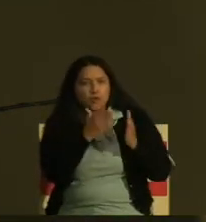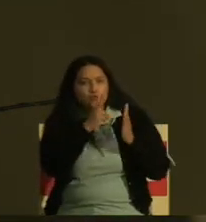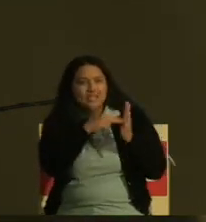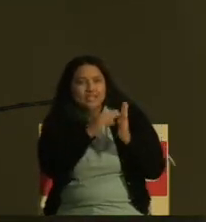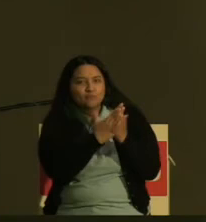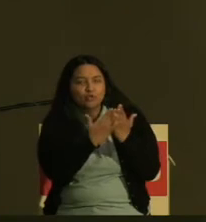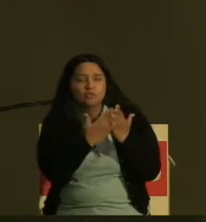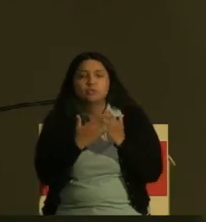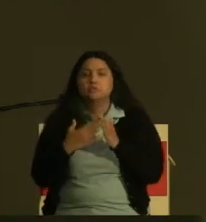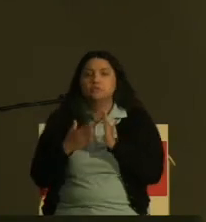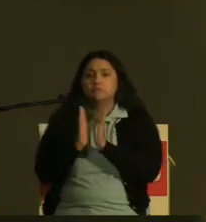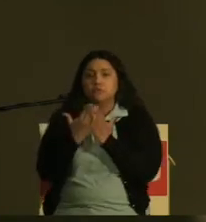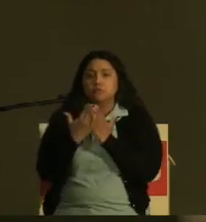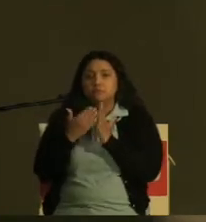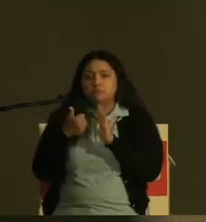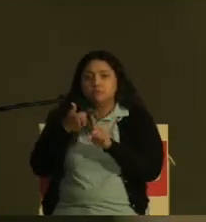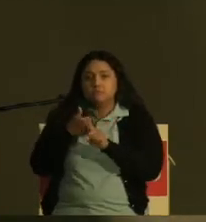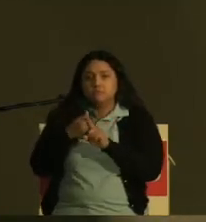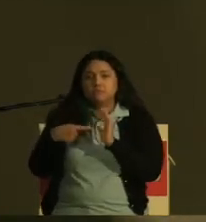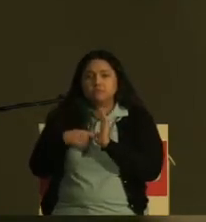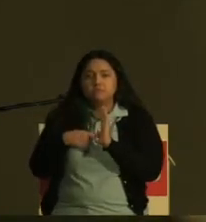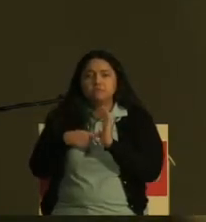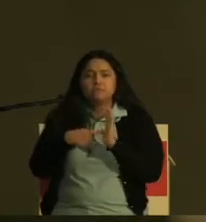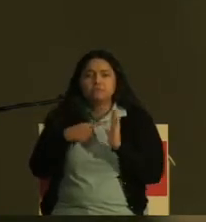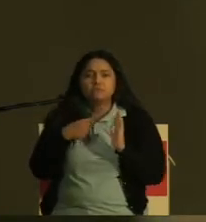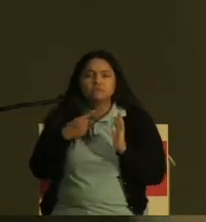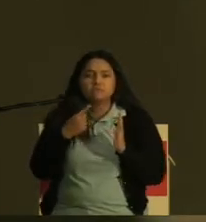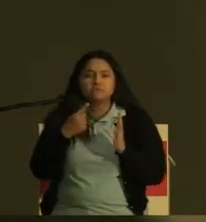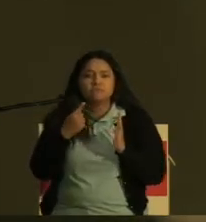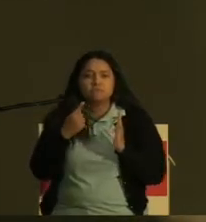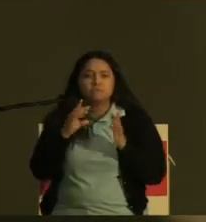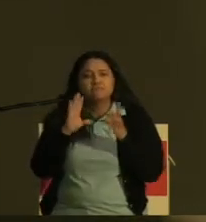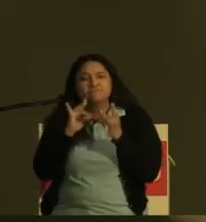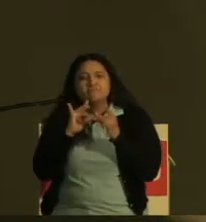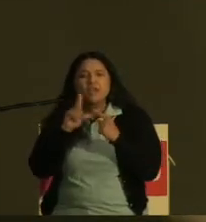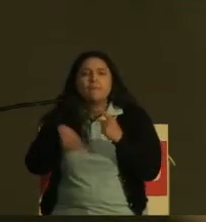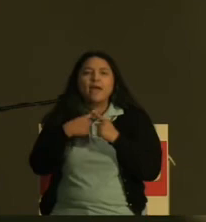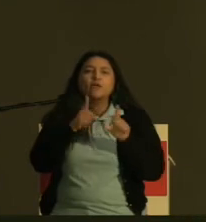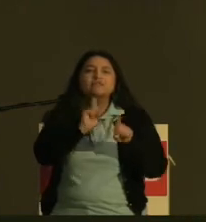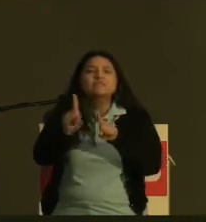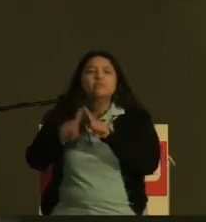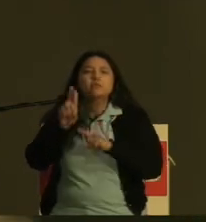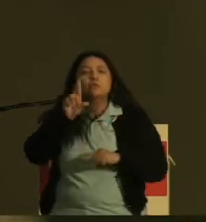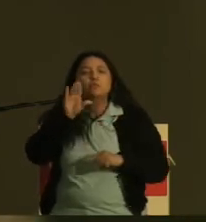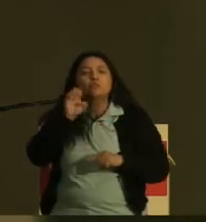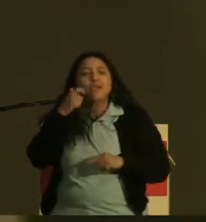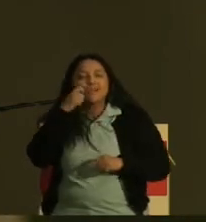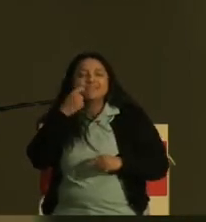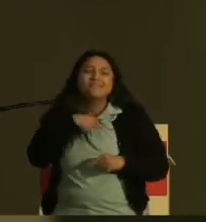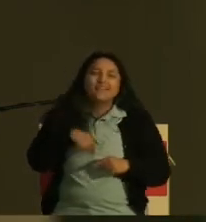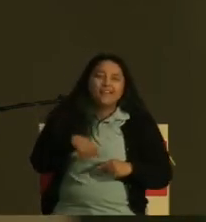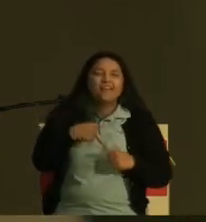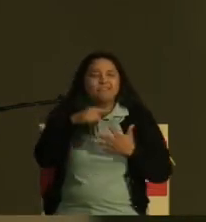era un libro que hablaba que todos, de razas, ¿no? De chinos, negros, o sea, las razas, ¿no? Y que